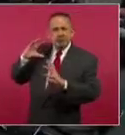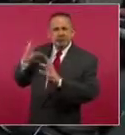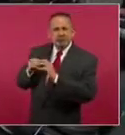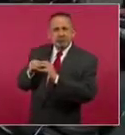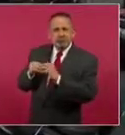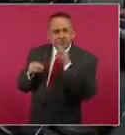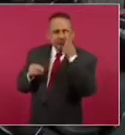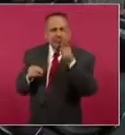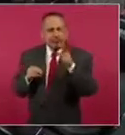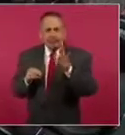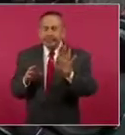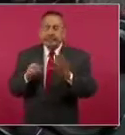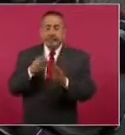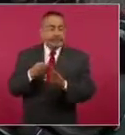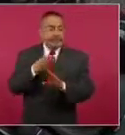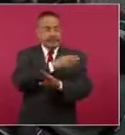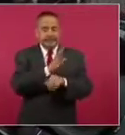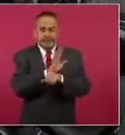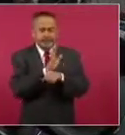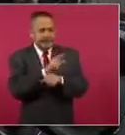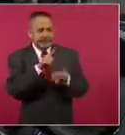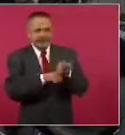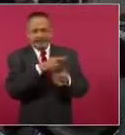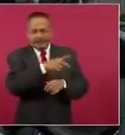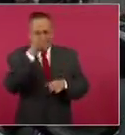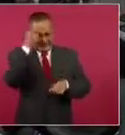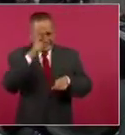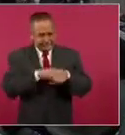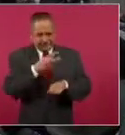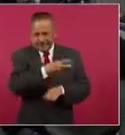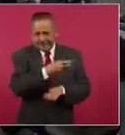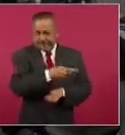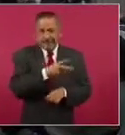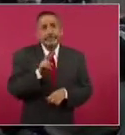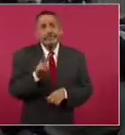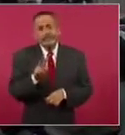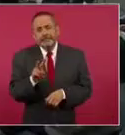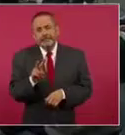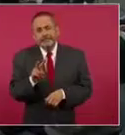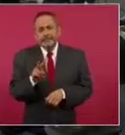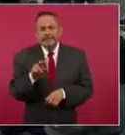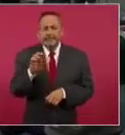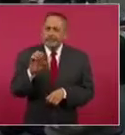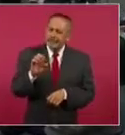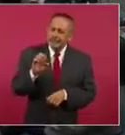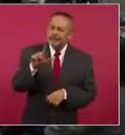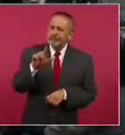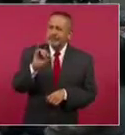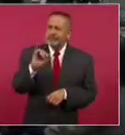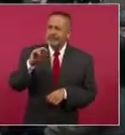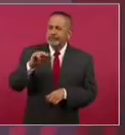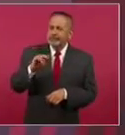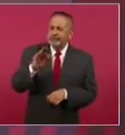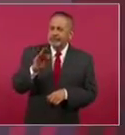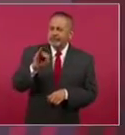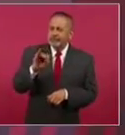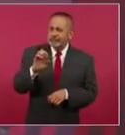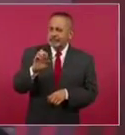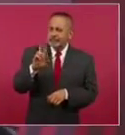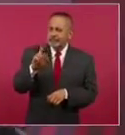las últimas películas que vi de este director fue El Infierno.